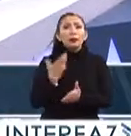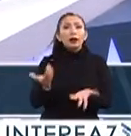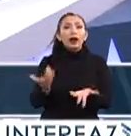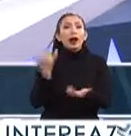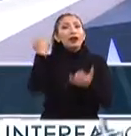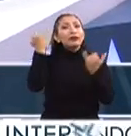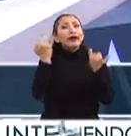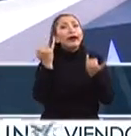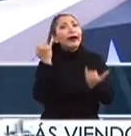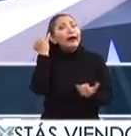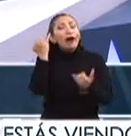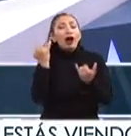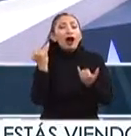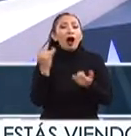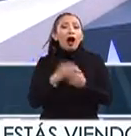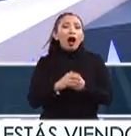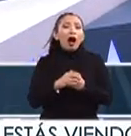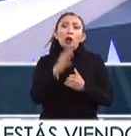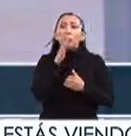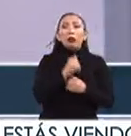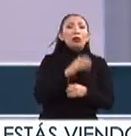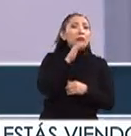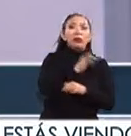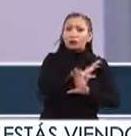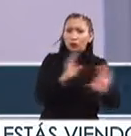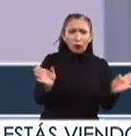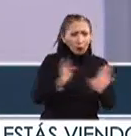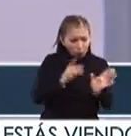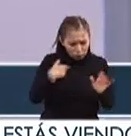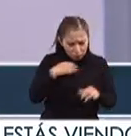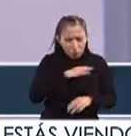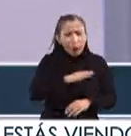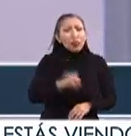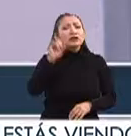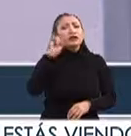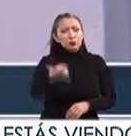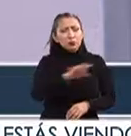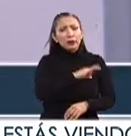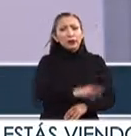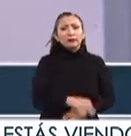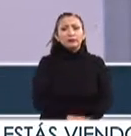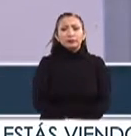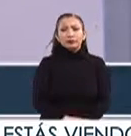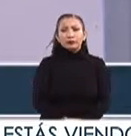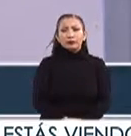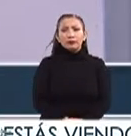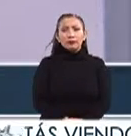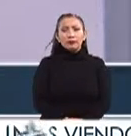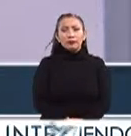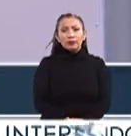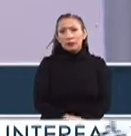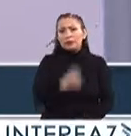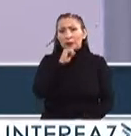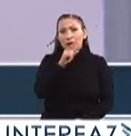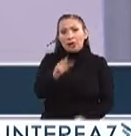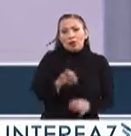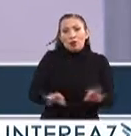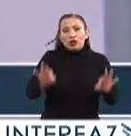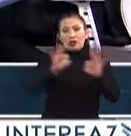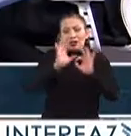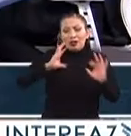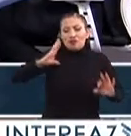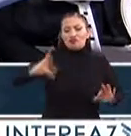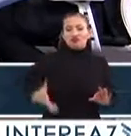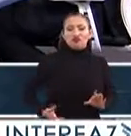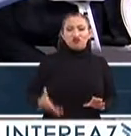con esa idea de que no lo puedo hacer, claro. Pero por supuesto que sí. No, porque claro, además también es importante sentirse orgullosos